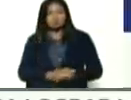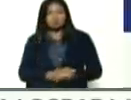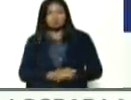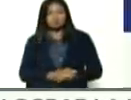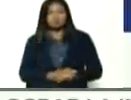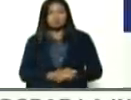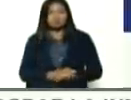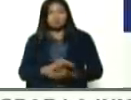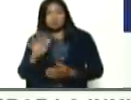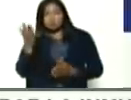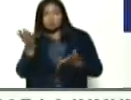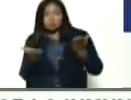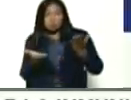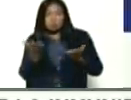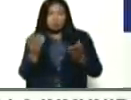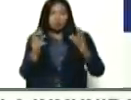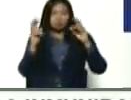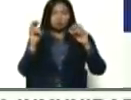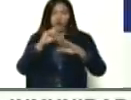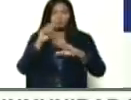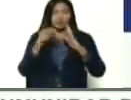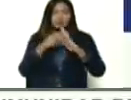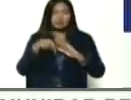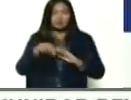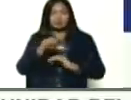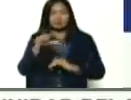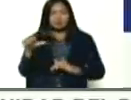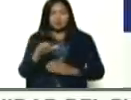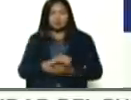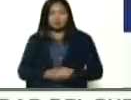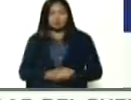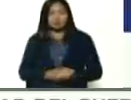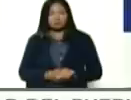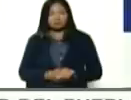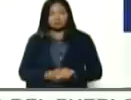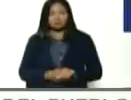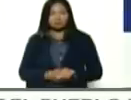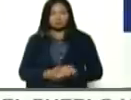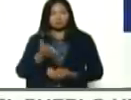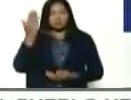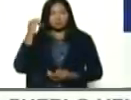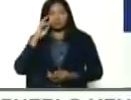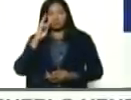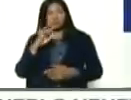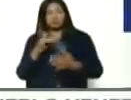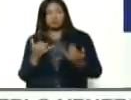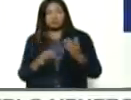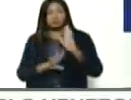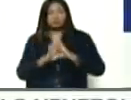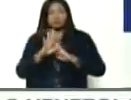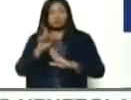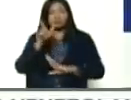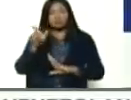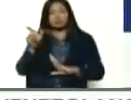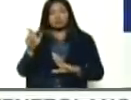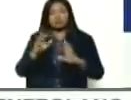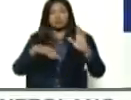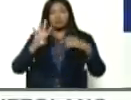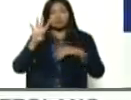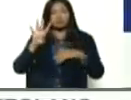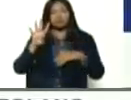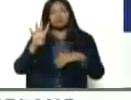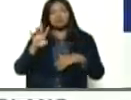comparando los casos nuevos totales esta semana con lo anterior observamos un aumento de casos en 15